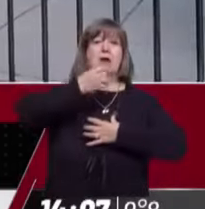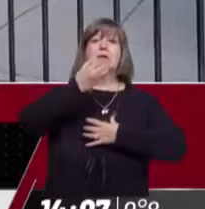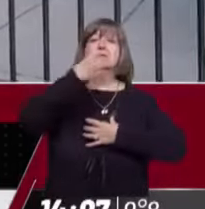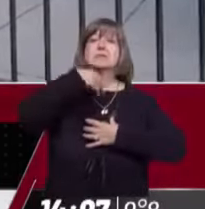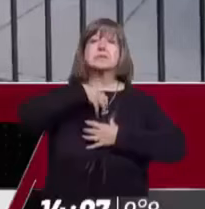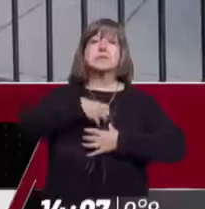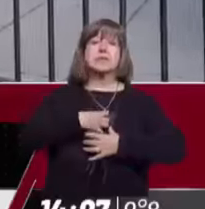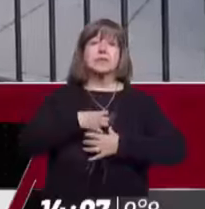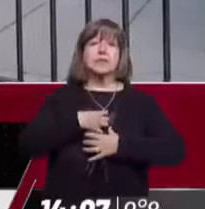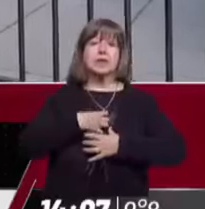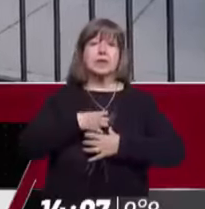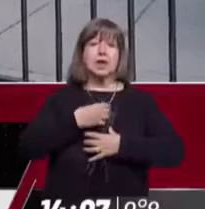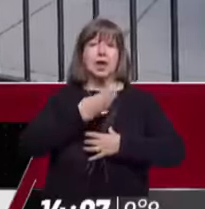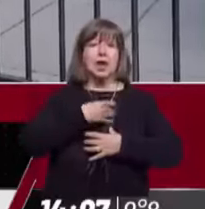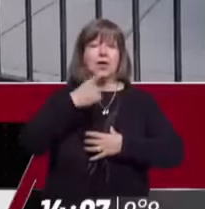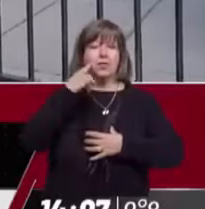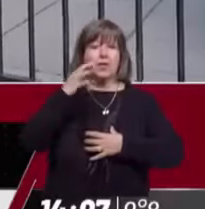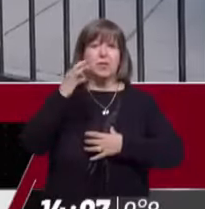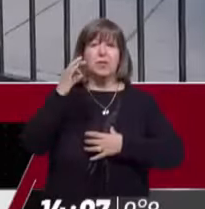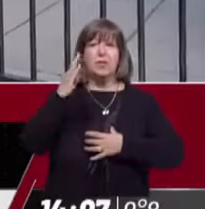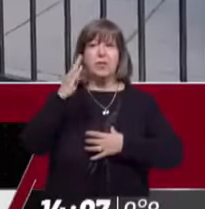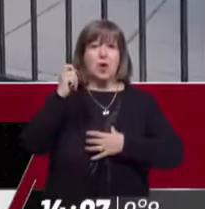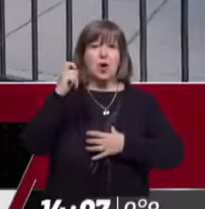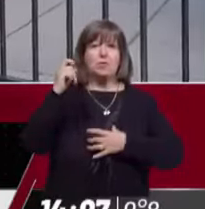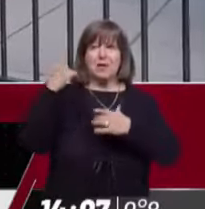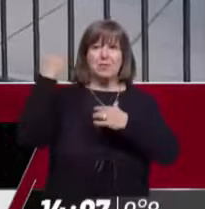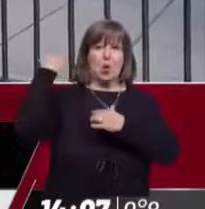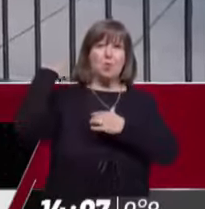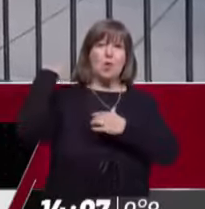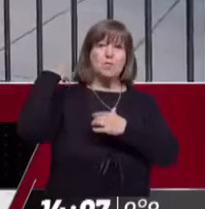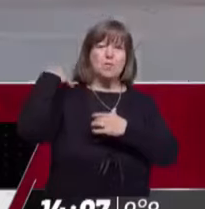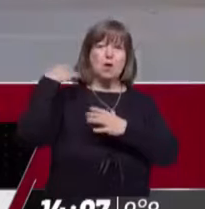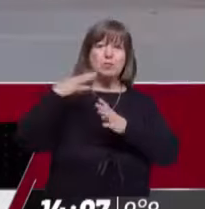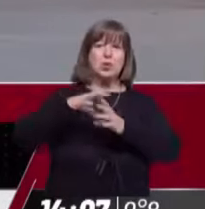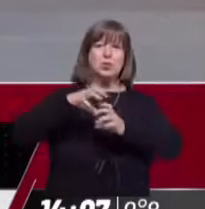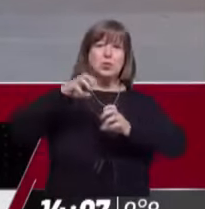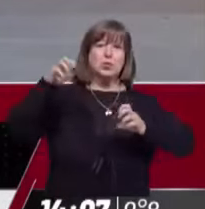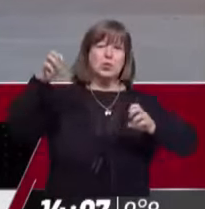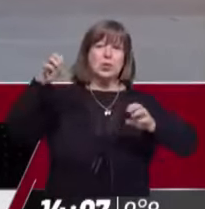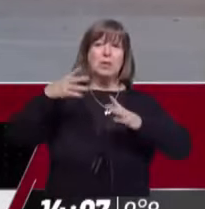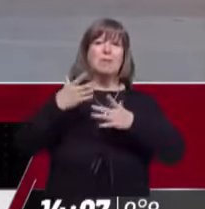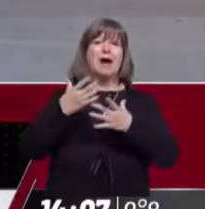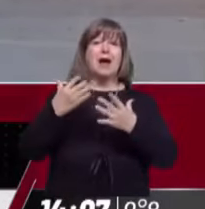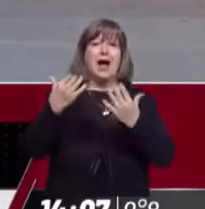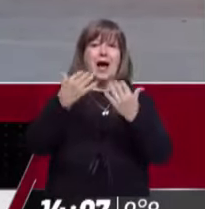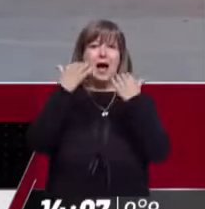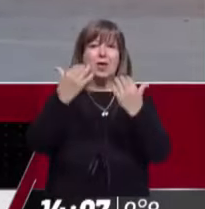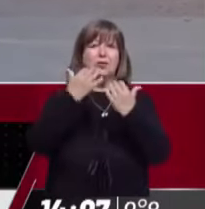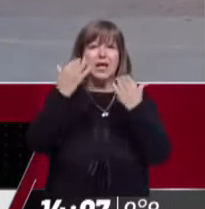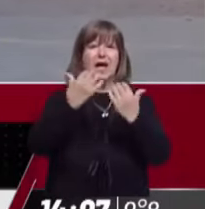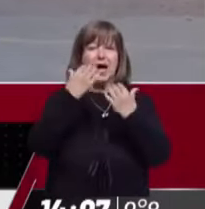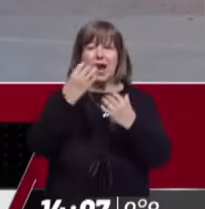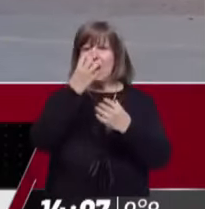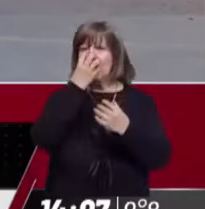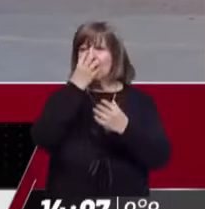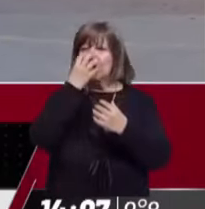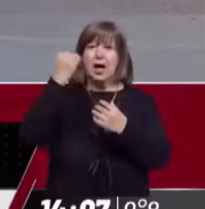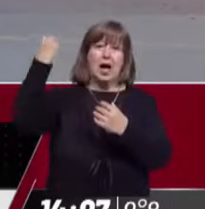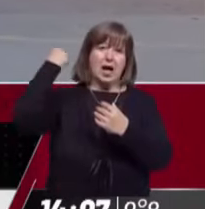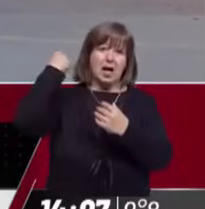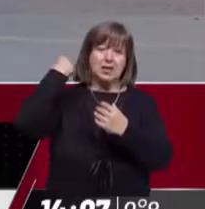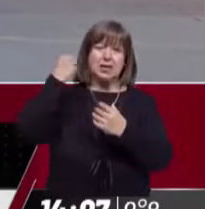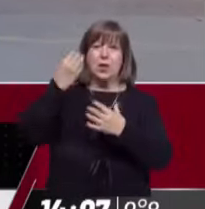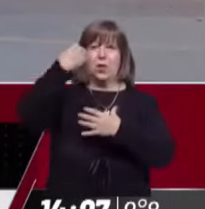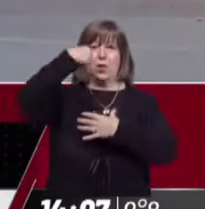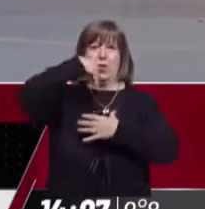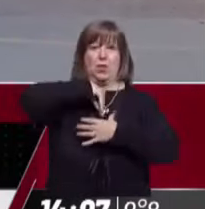Maggiore una fibrobroncoscopía que se le llevó a cabo allí en el servicio de neumonología,